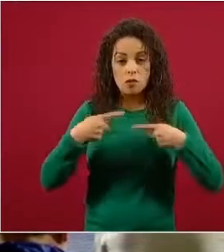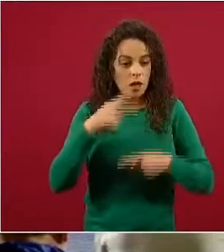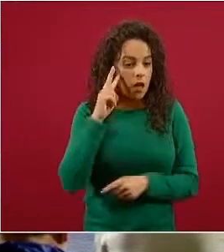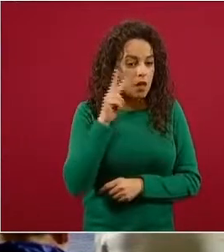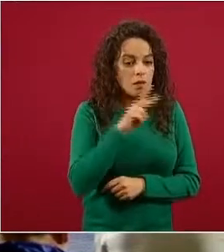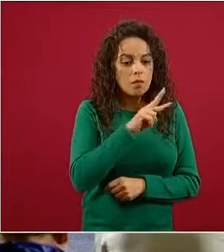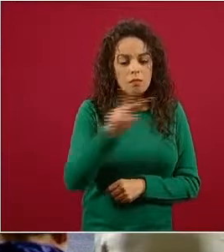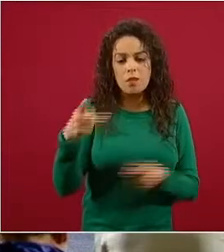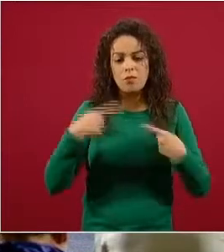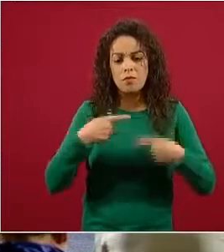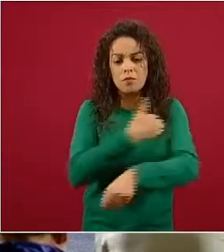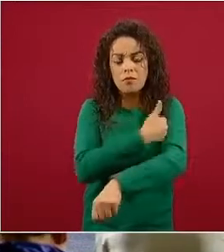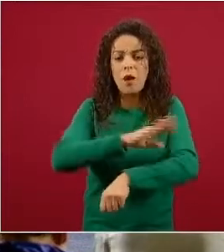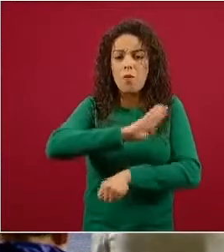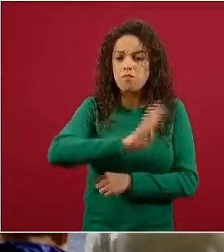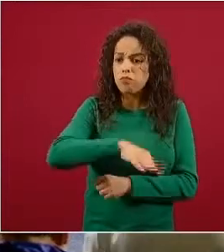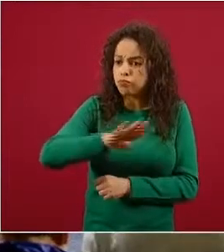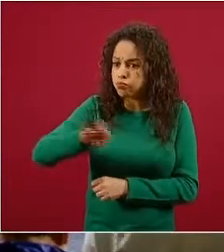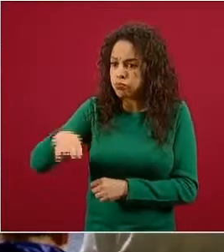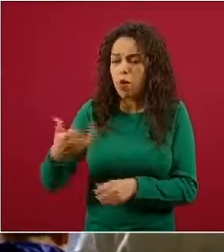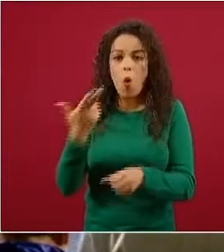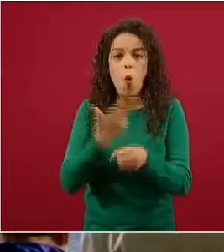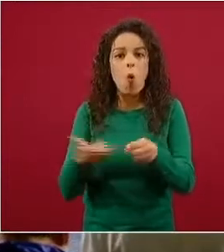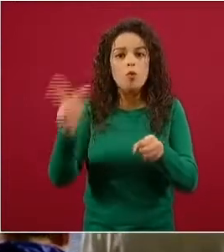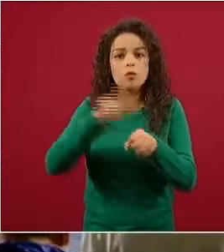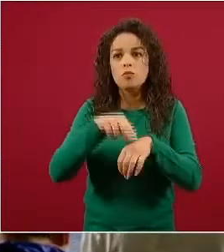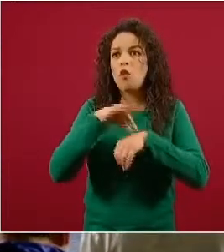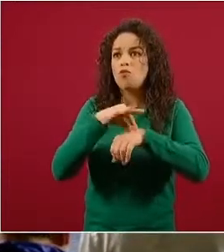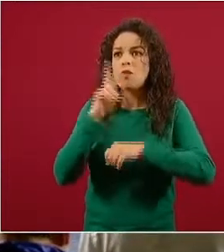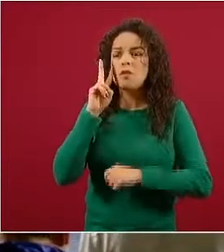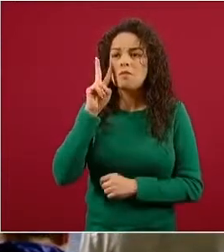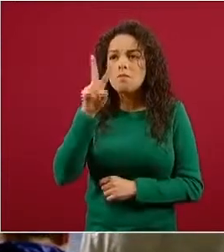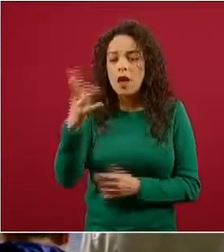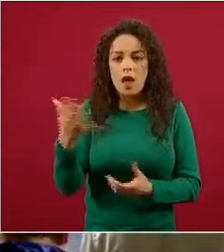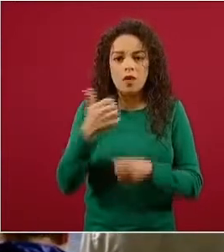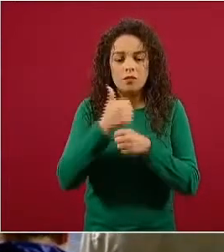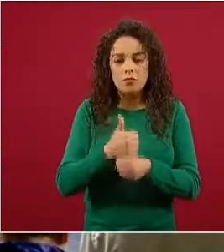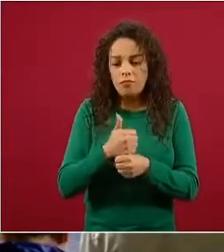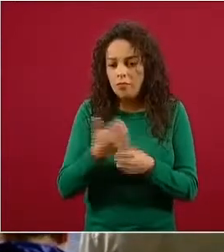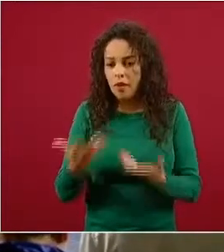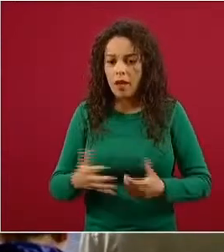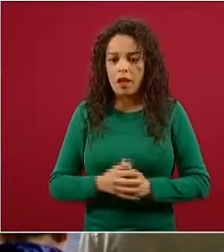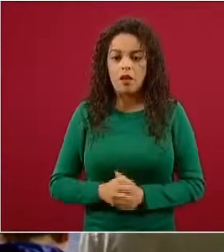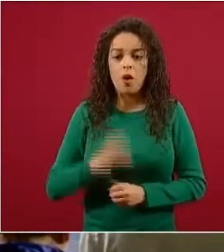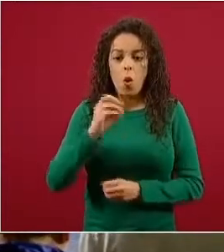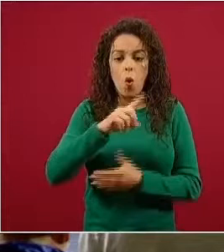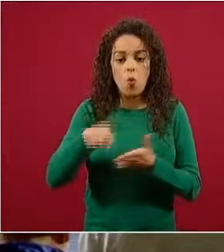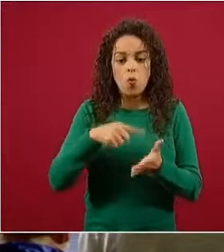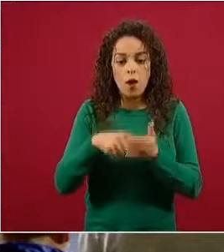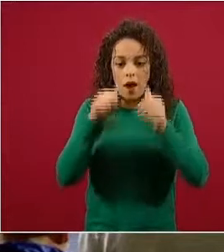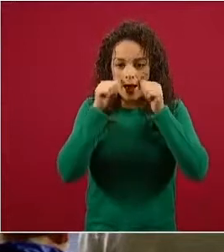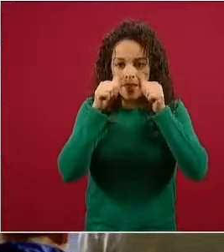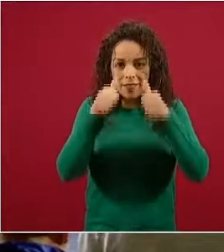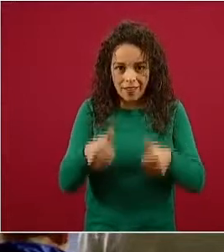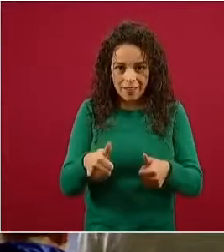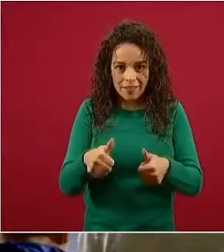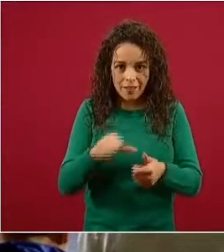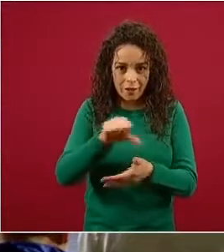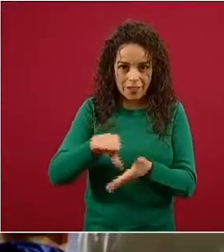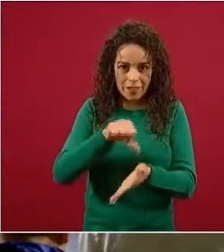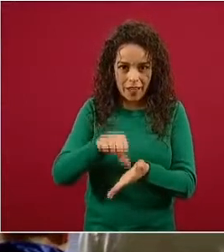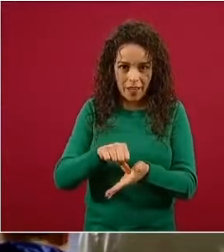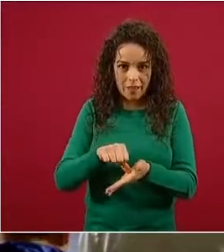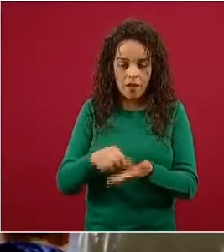de la otra, y que no se presentan, se tienen que presentar todas absolutamente en una persona que esté en este proceso.